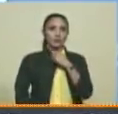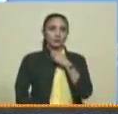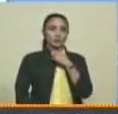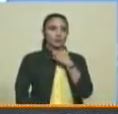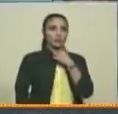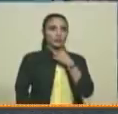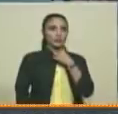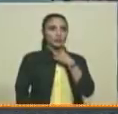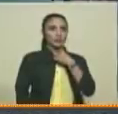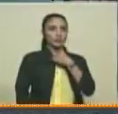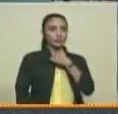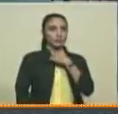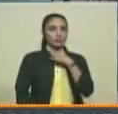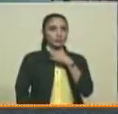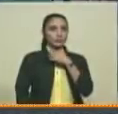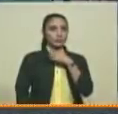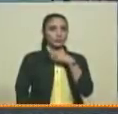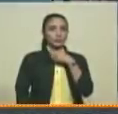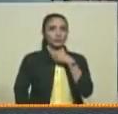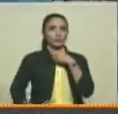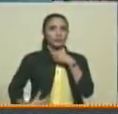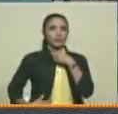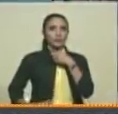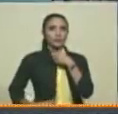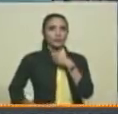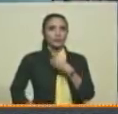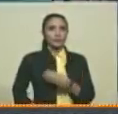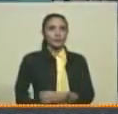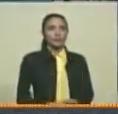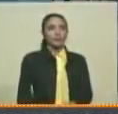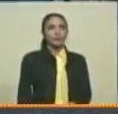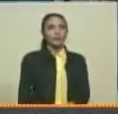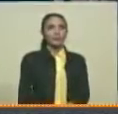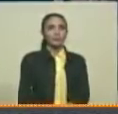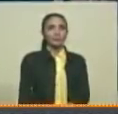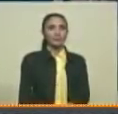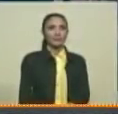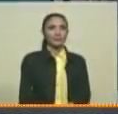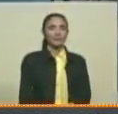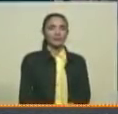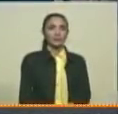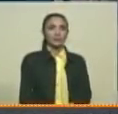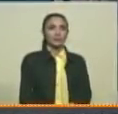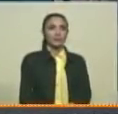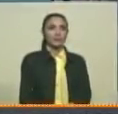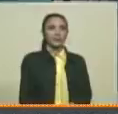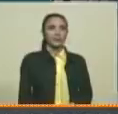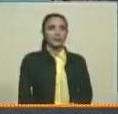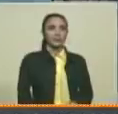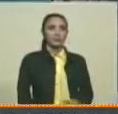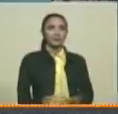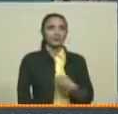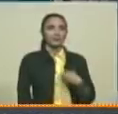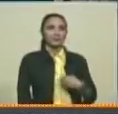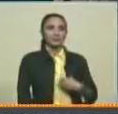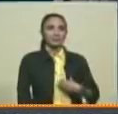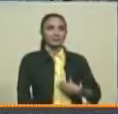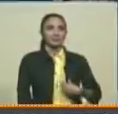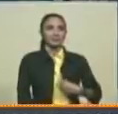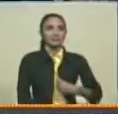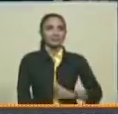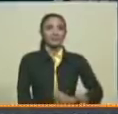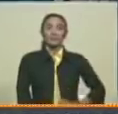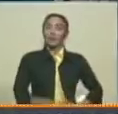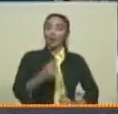sustanciosa. Pudieran ser más de una. ¿Por qué? Porque yo les pido a ustedes un plan